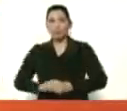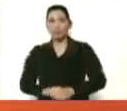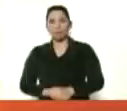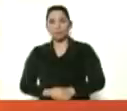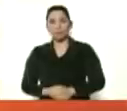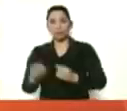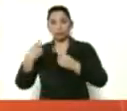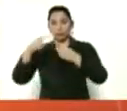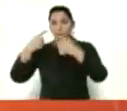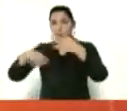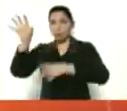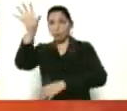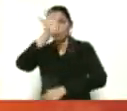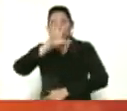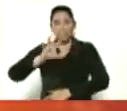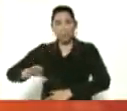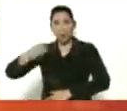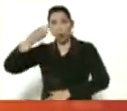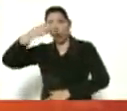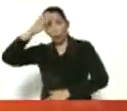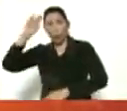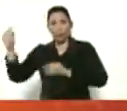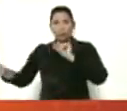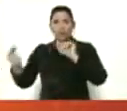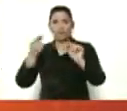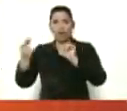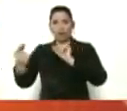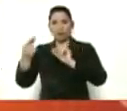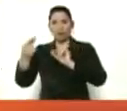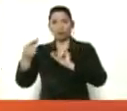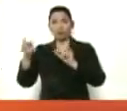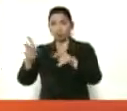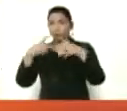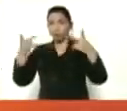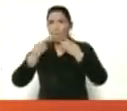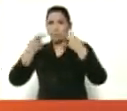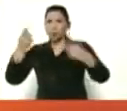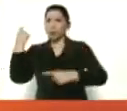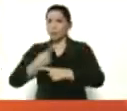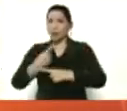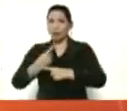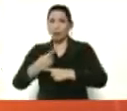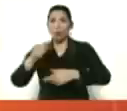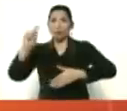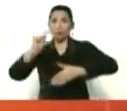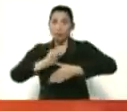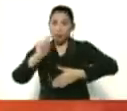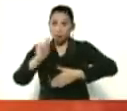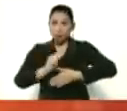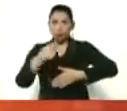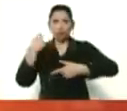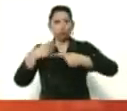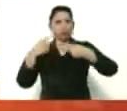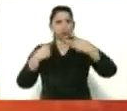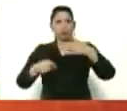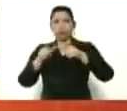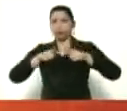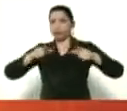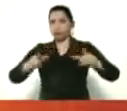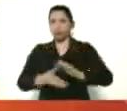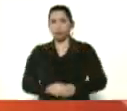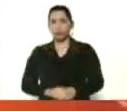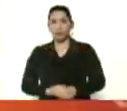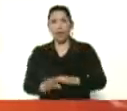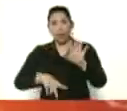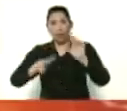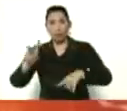Diplomatique, Cuba Debate, bueno, y debemos publicarla, Telesur y en todos los lados, a partir del